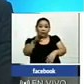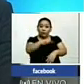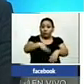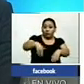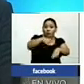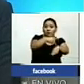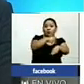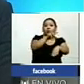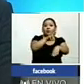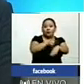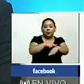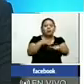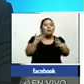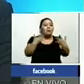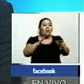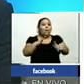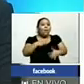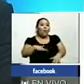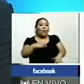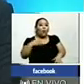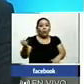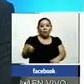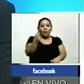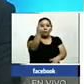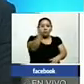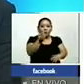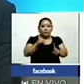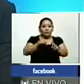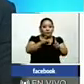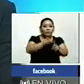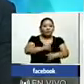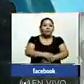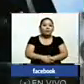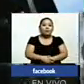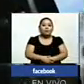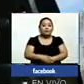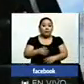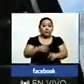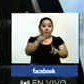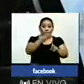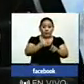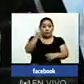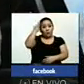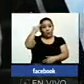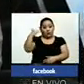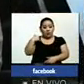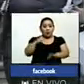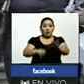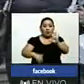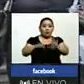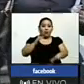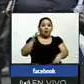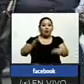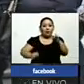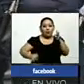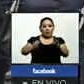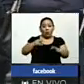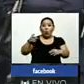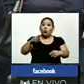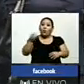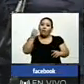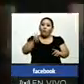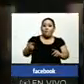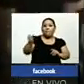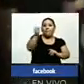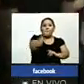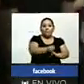prepara para regresar a la calma con un nuevo liderazgo. Wanda Vázquez, actual secretaria de Justicia, sería la próxima gobernadora